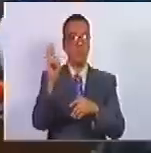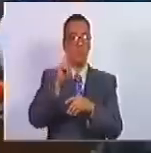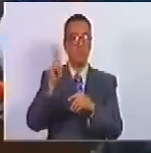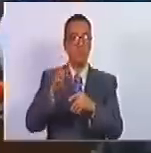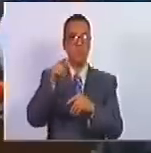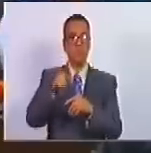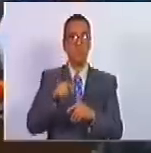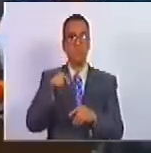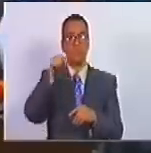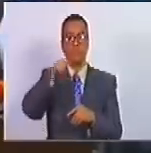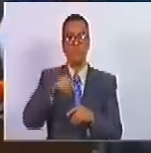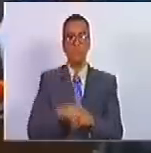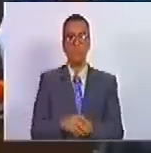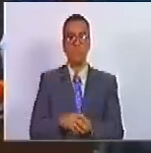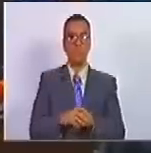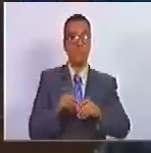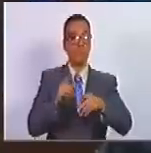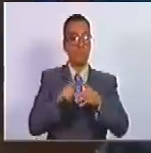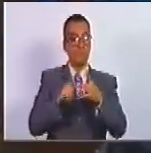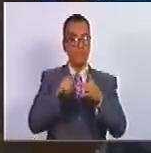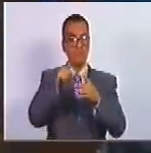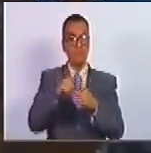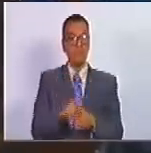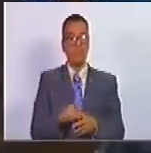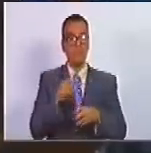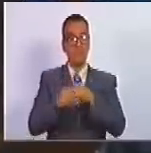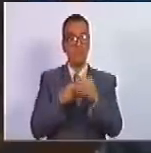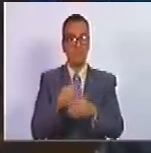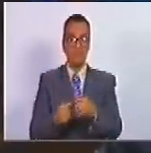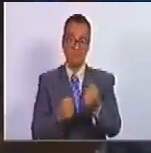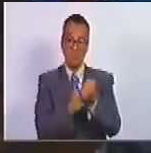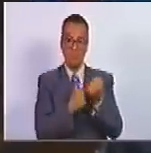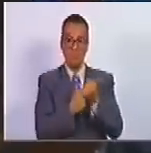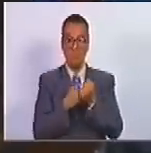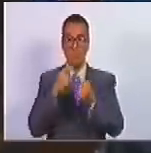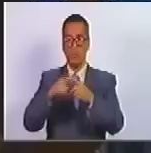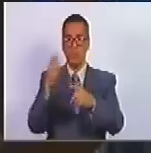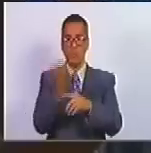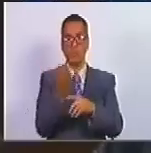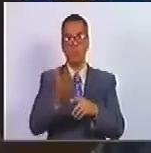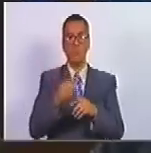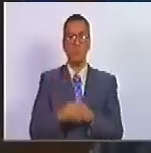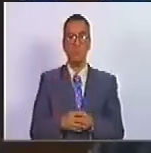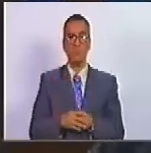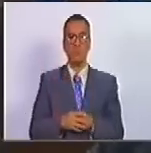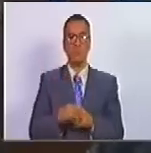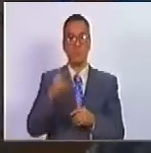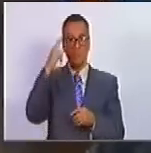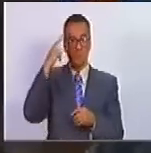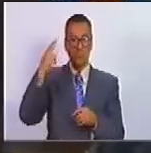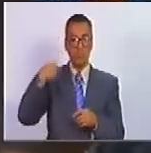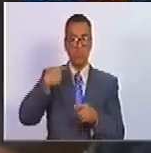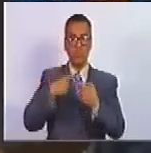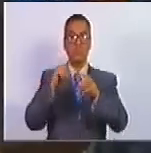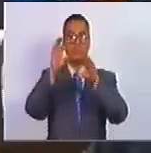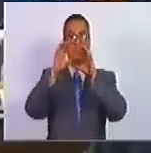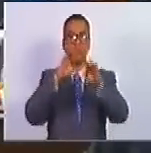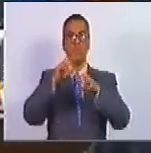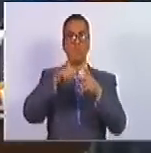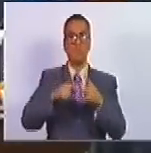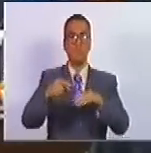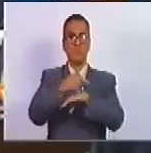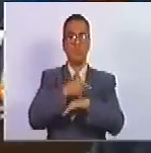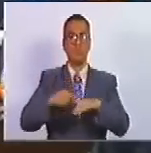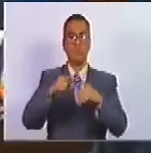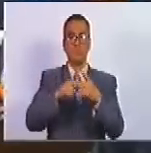y precisamente con aquellos que han respaldado las sanciones que otras naciones, como es el